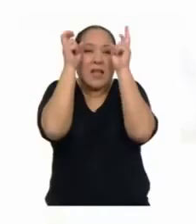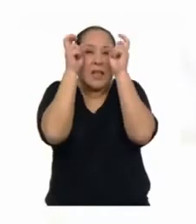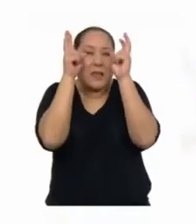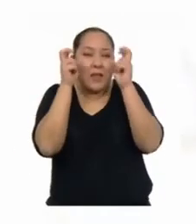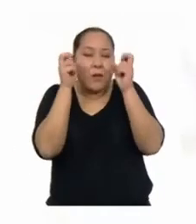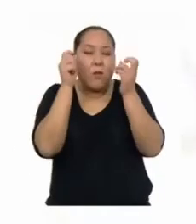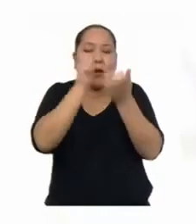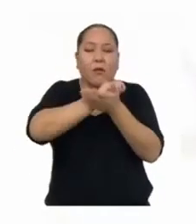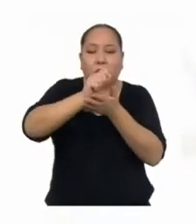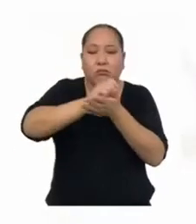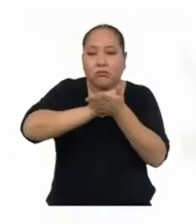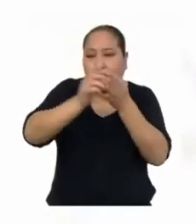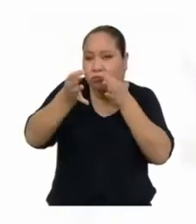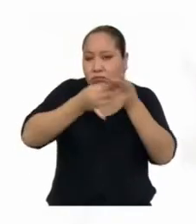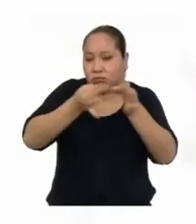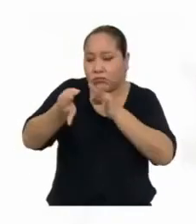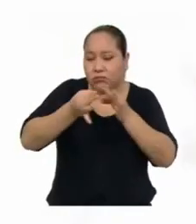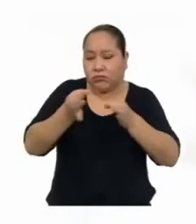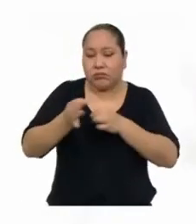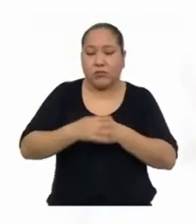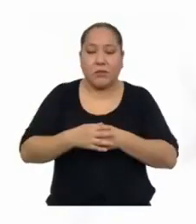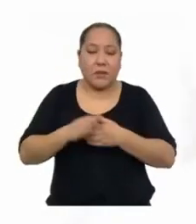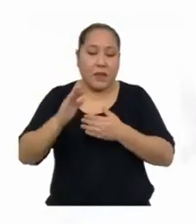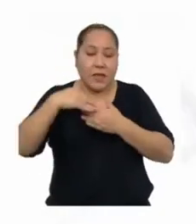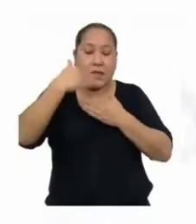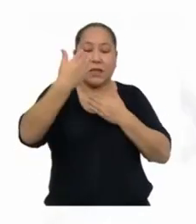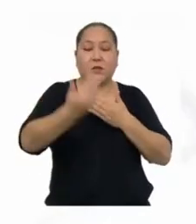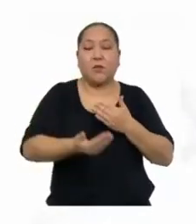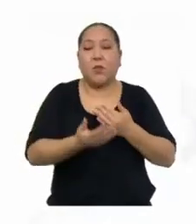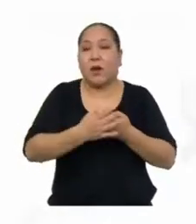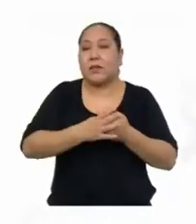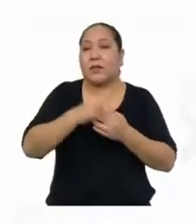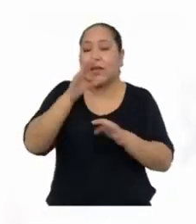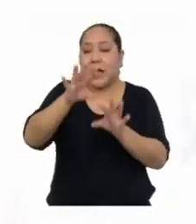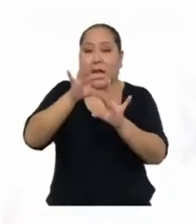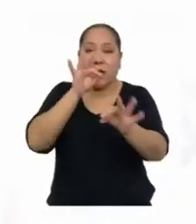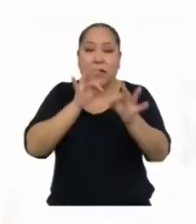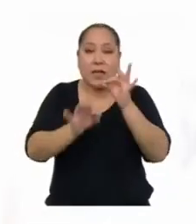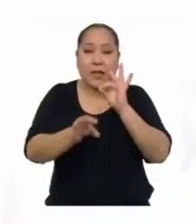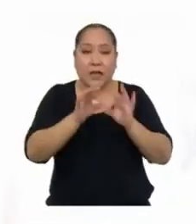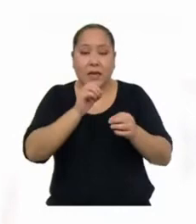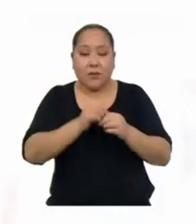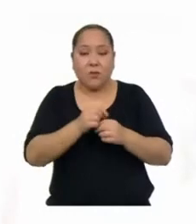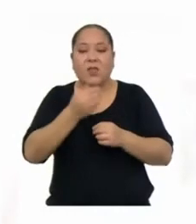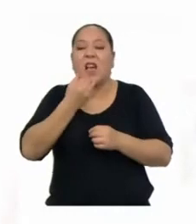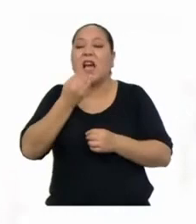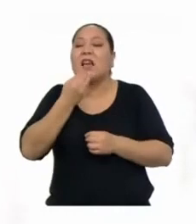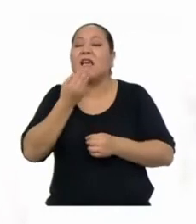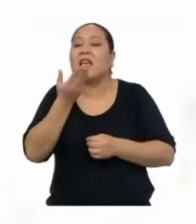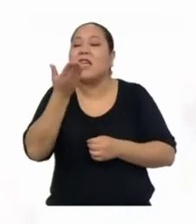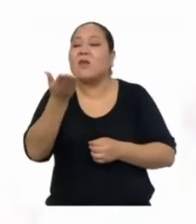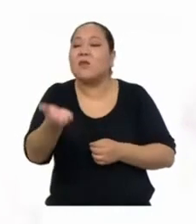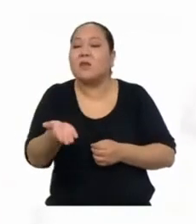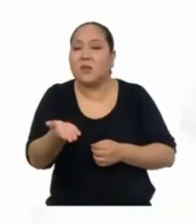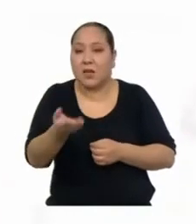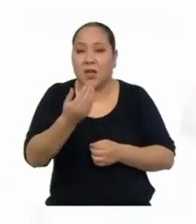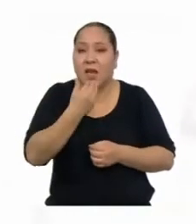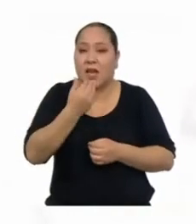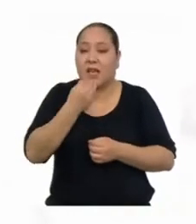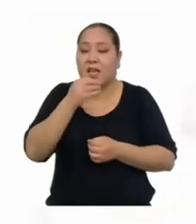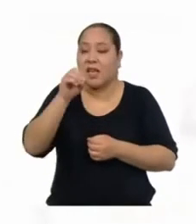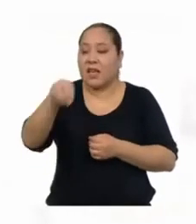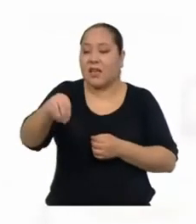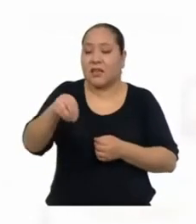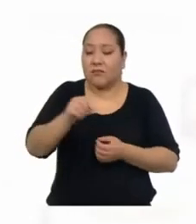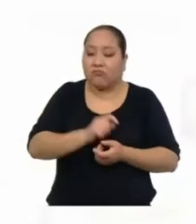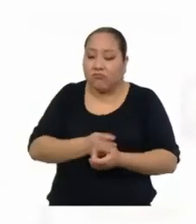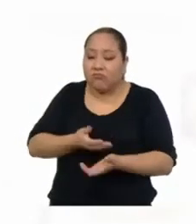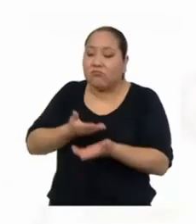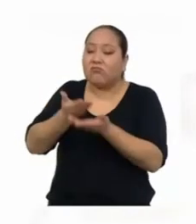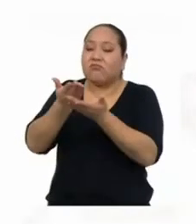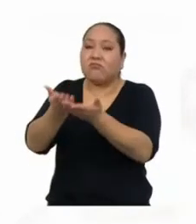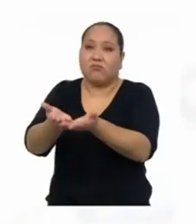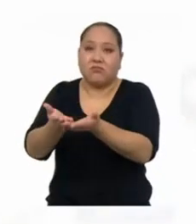tratar. Después, elegimos el destinatario a quien va a ir dirigido lo que